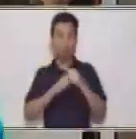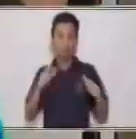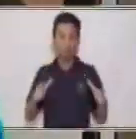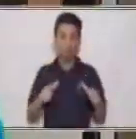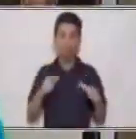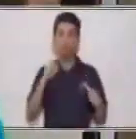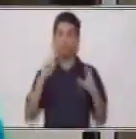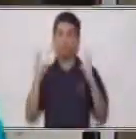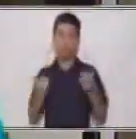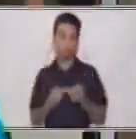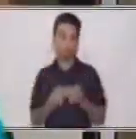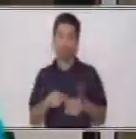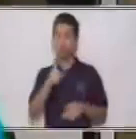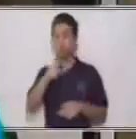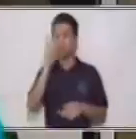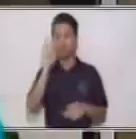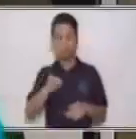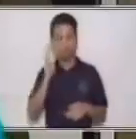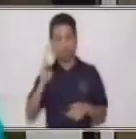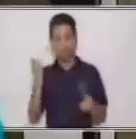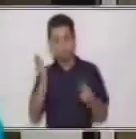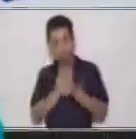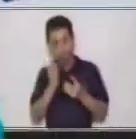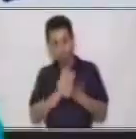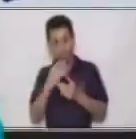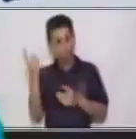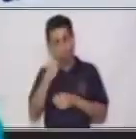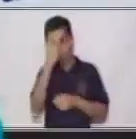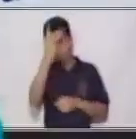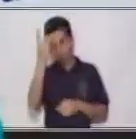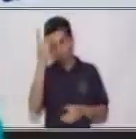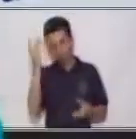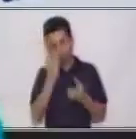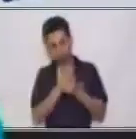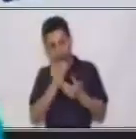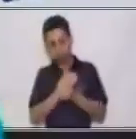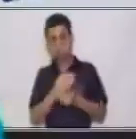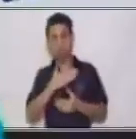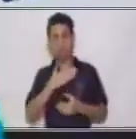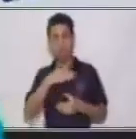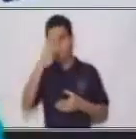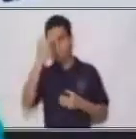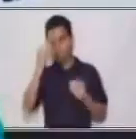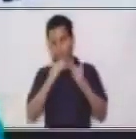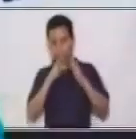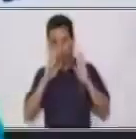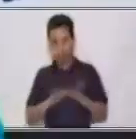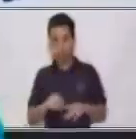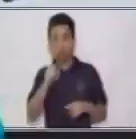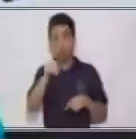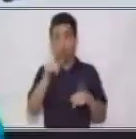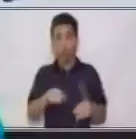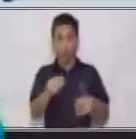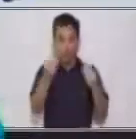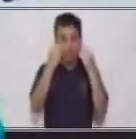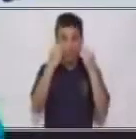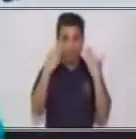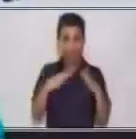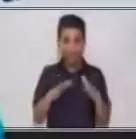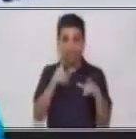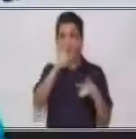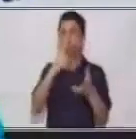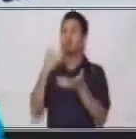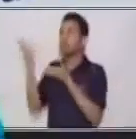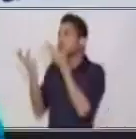tus trabajos y ejercicios en tu portafolio Aprendo en Casa. Comparte con un adulto lo